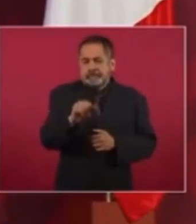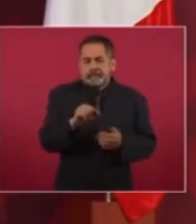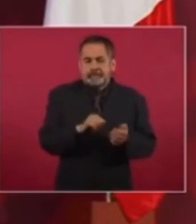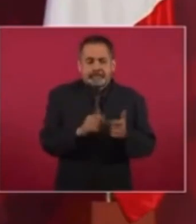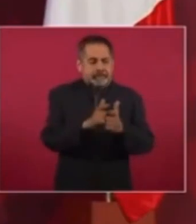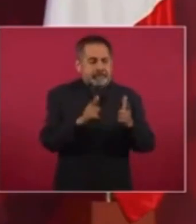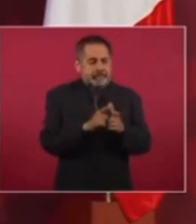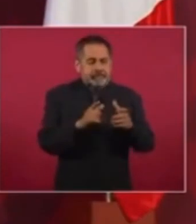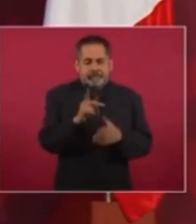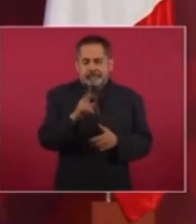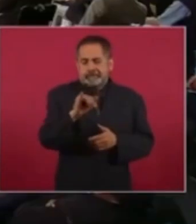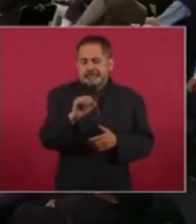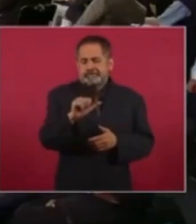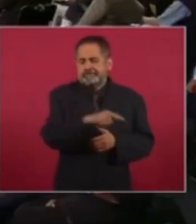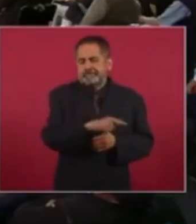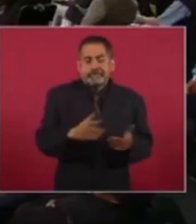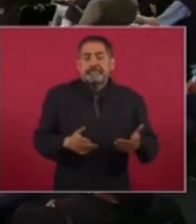Grupo Prisa,